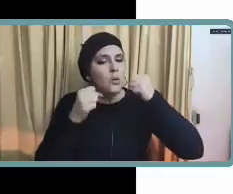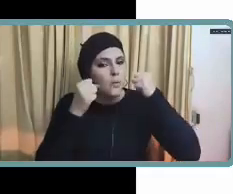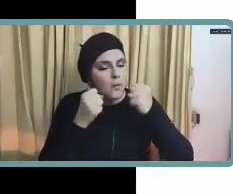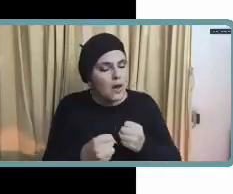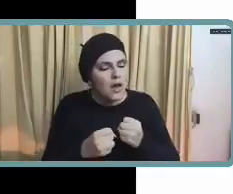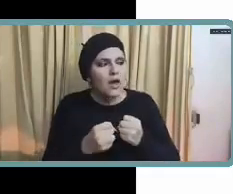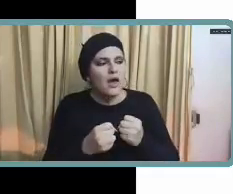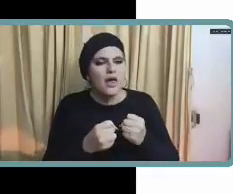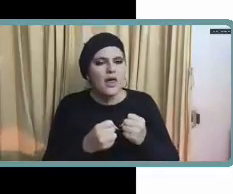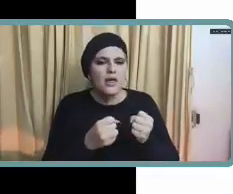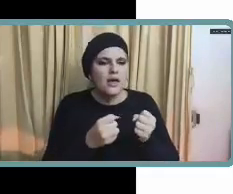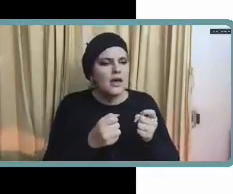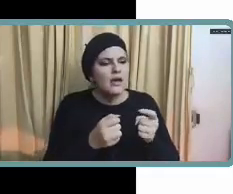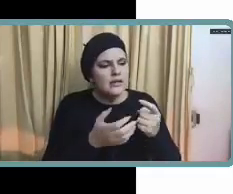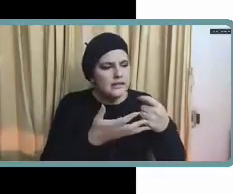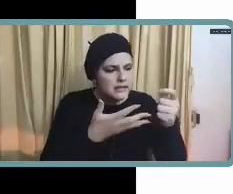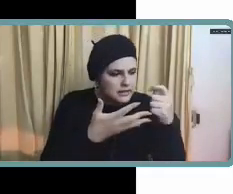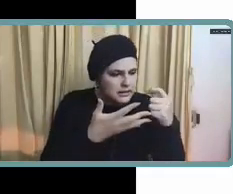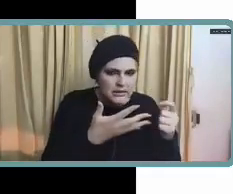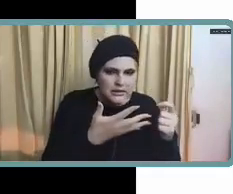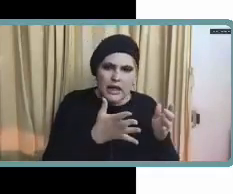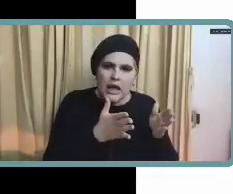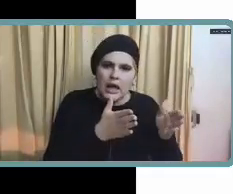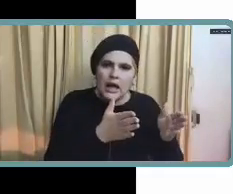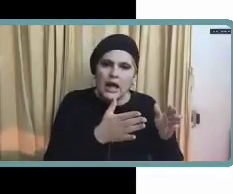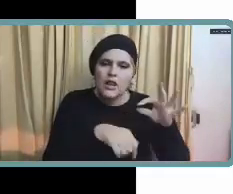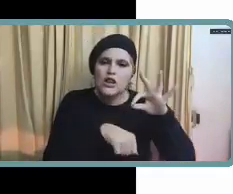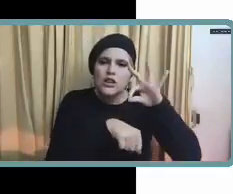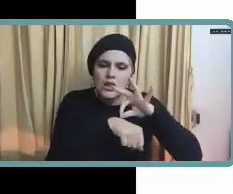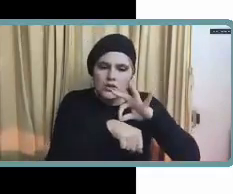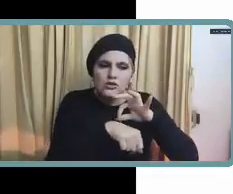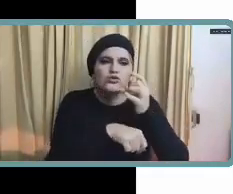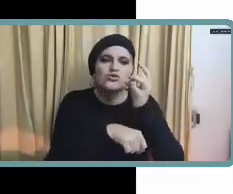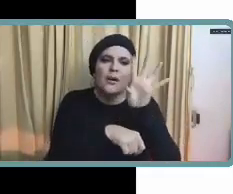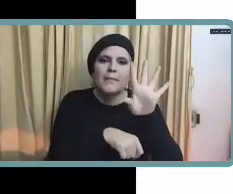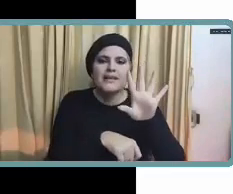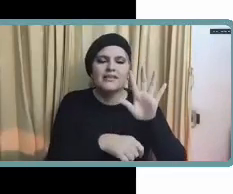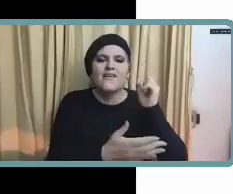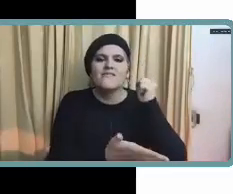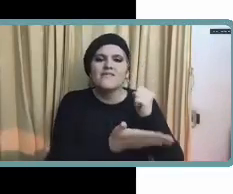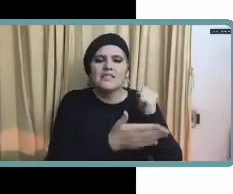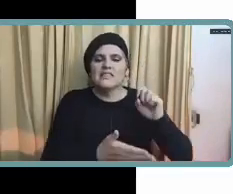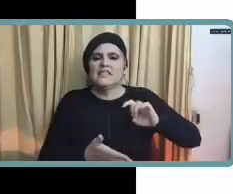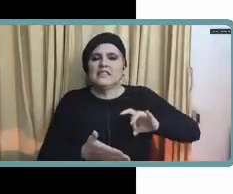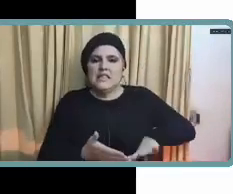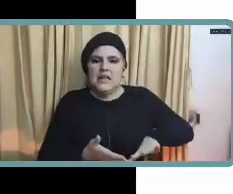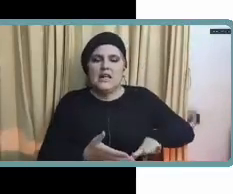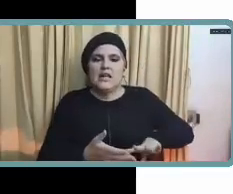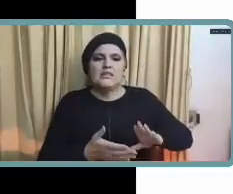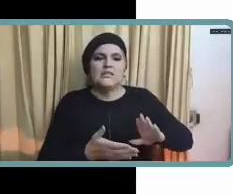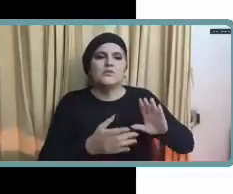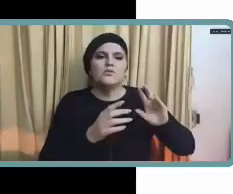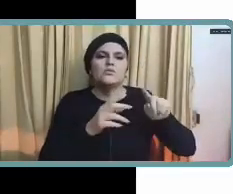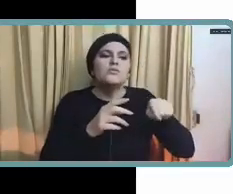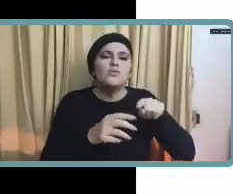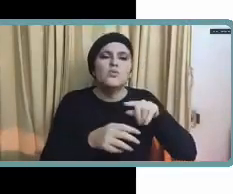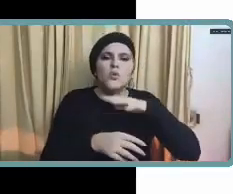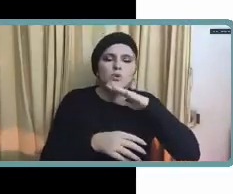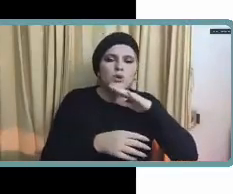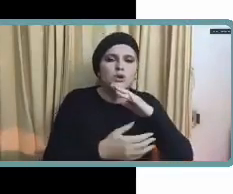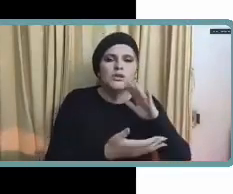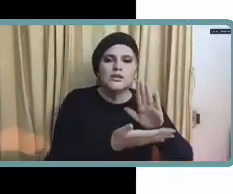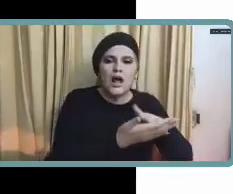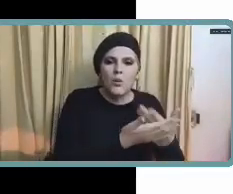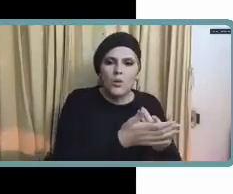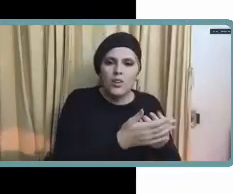guías clínicas tenemos que poner solamente herramientas que estén validadas en Chile para su uso en salud. Tenemos herramientas